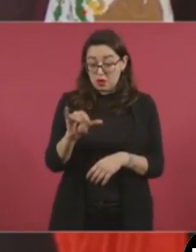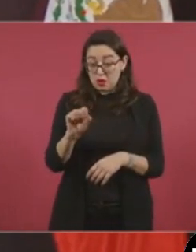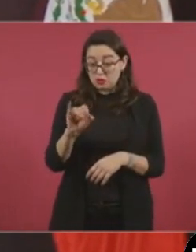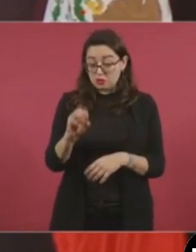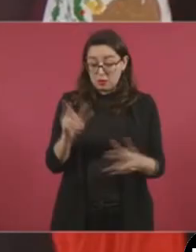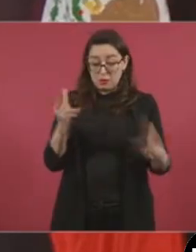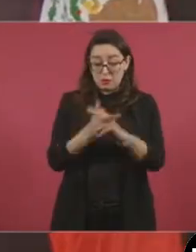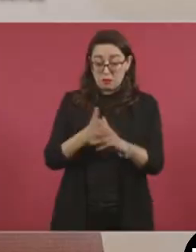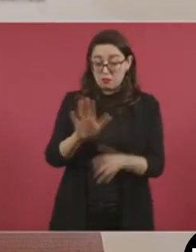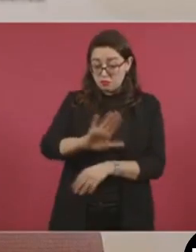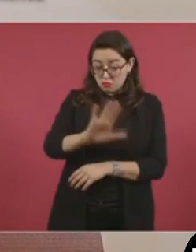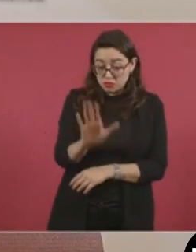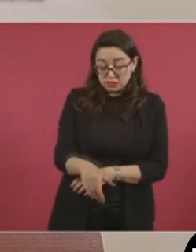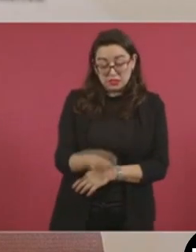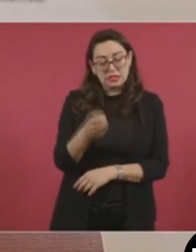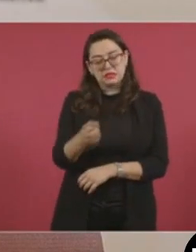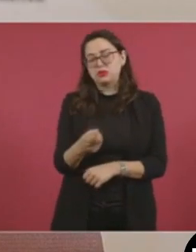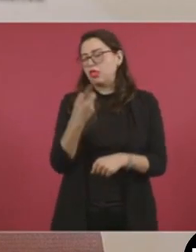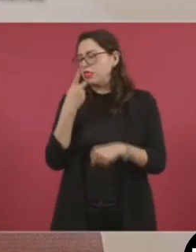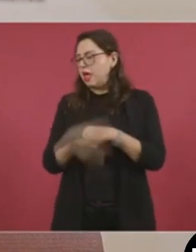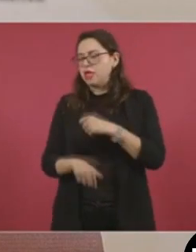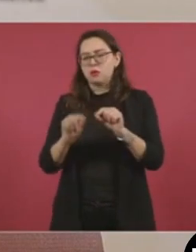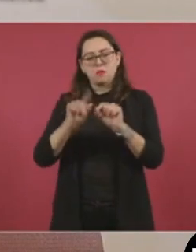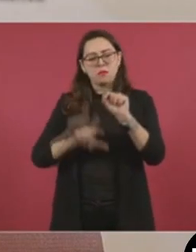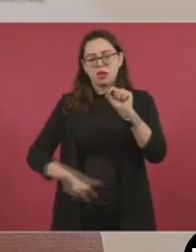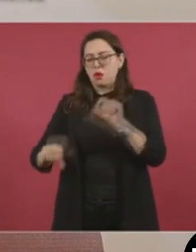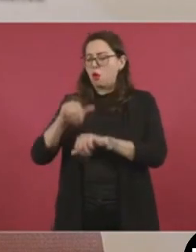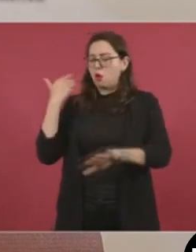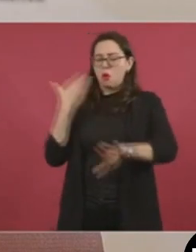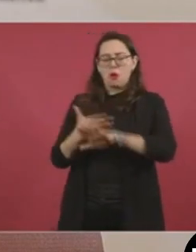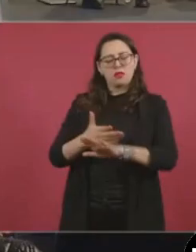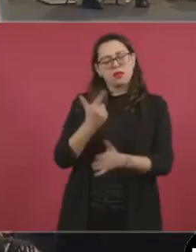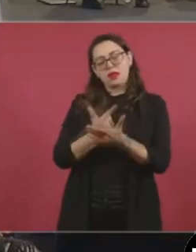y además que no se debe de tolerar ningún crimen